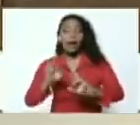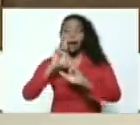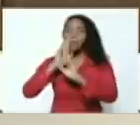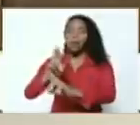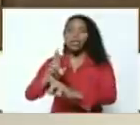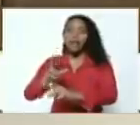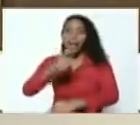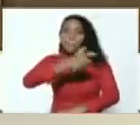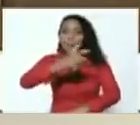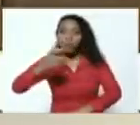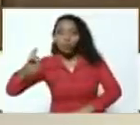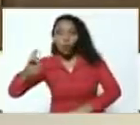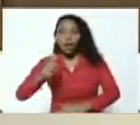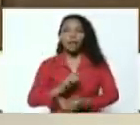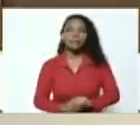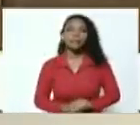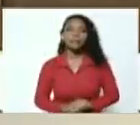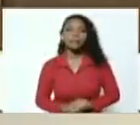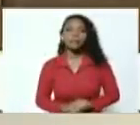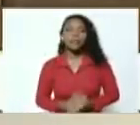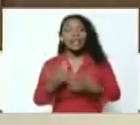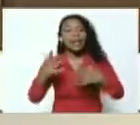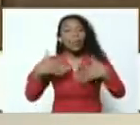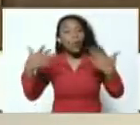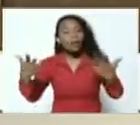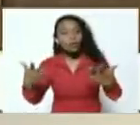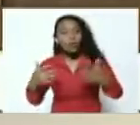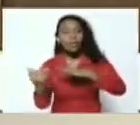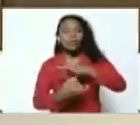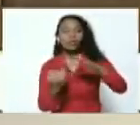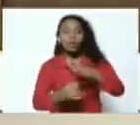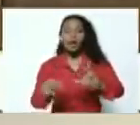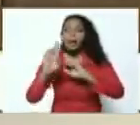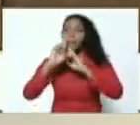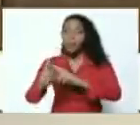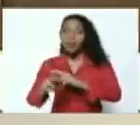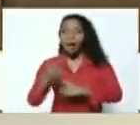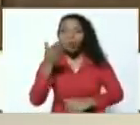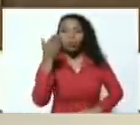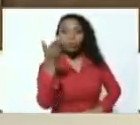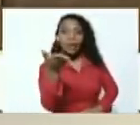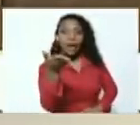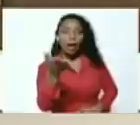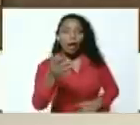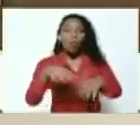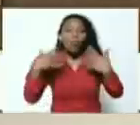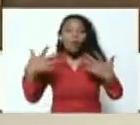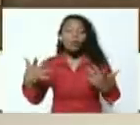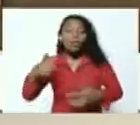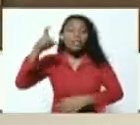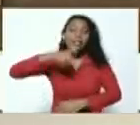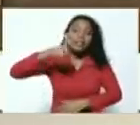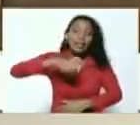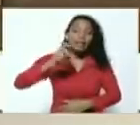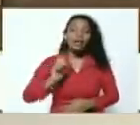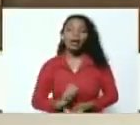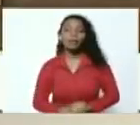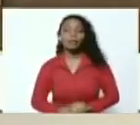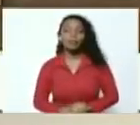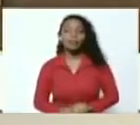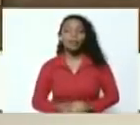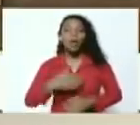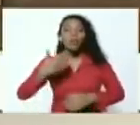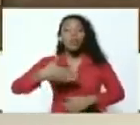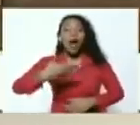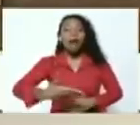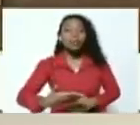al ciudadano y a la ciudadana, en cuanto a instituciones que le respondan a usted cuando la necesita,